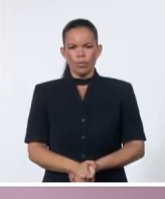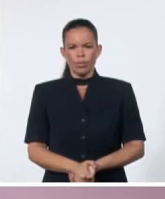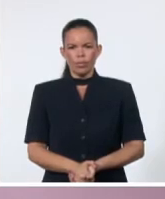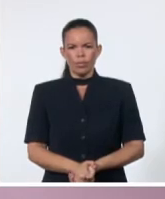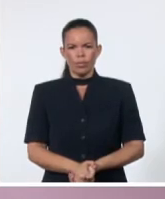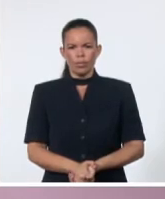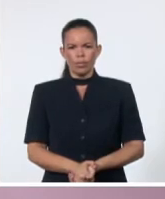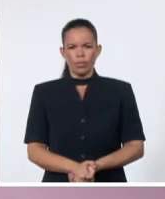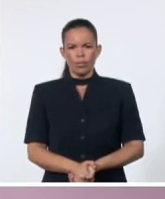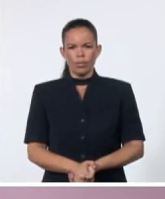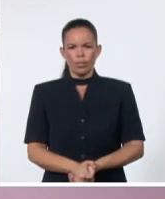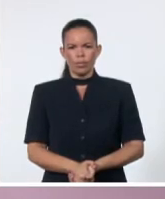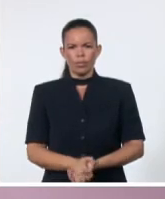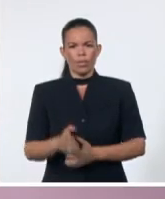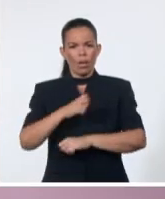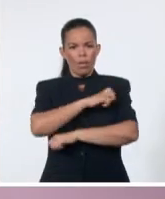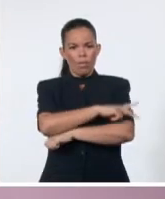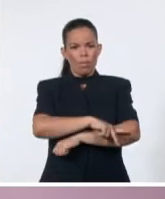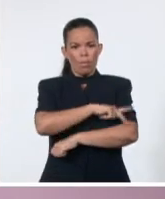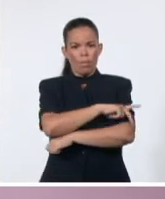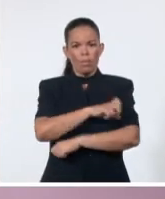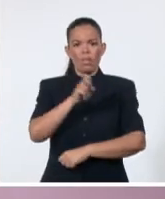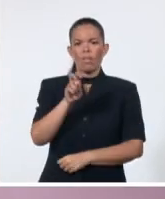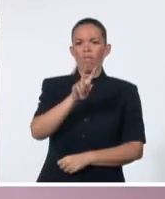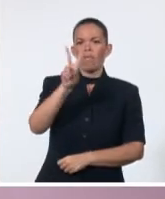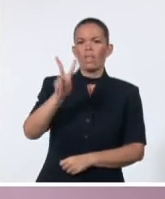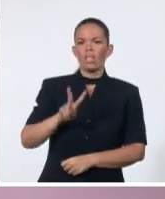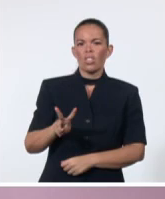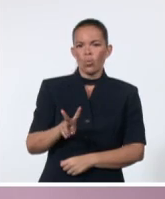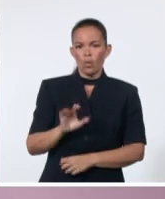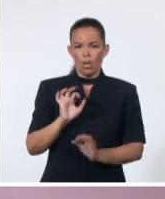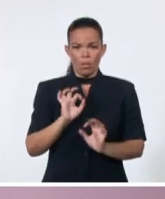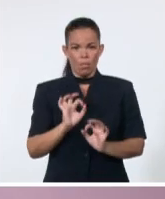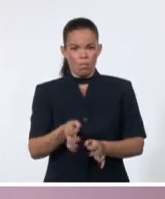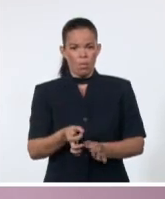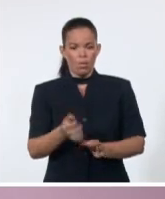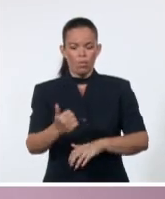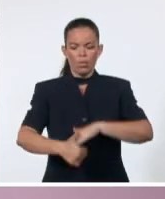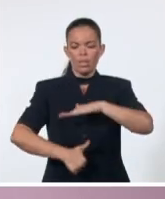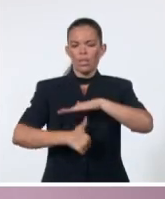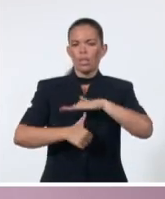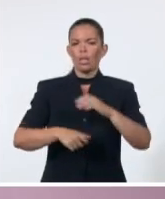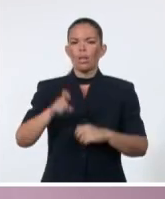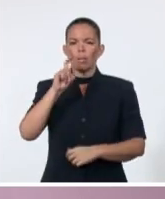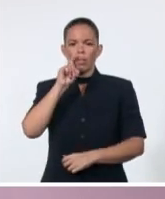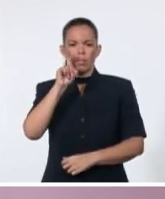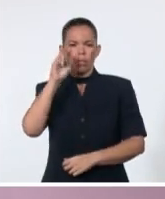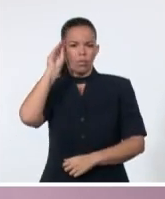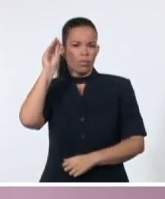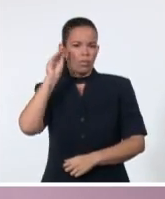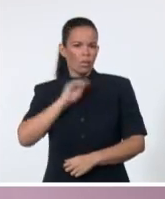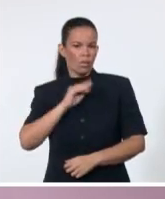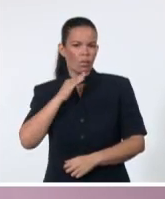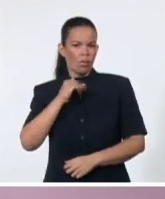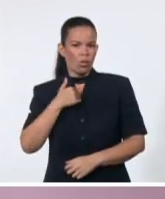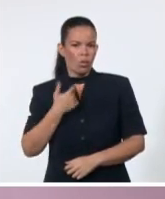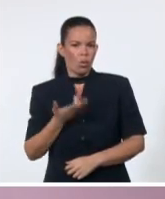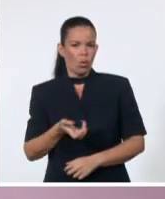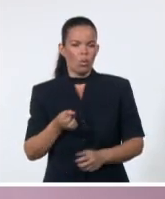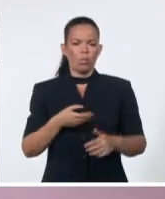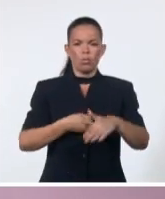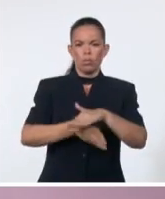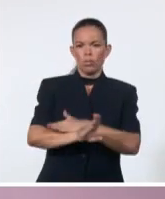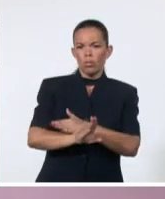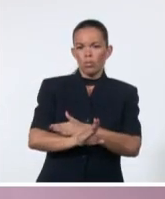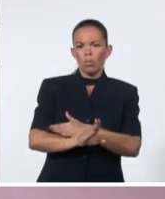El gobierno venezolano que encabeza Nicolás Maduro y una parte de la oposición representada por la llamada Plataforma Unitaria firmaron este